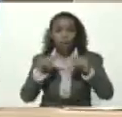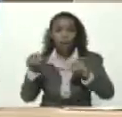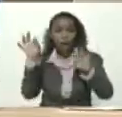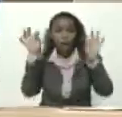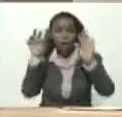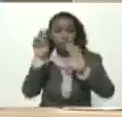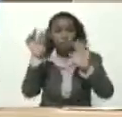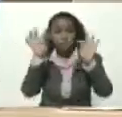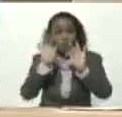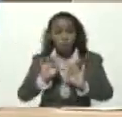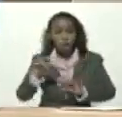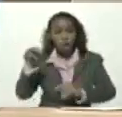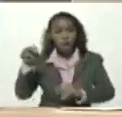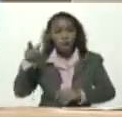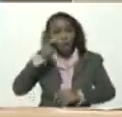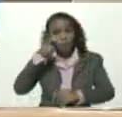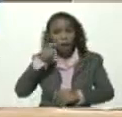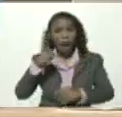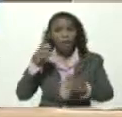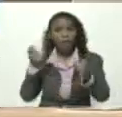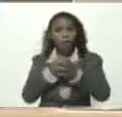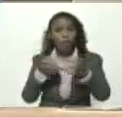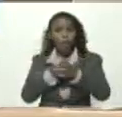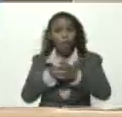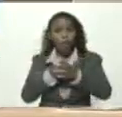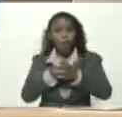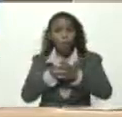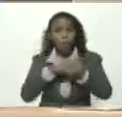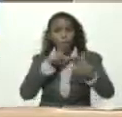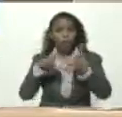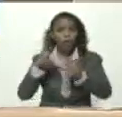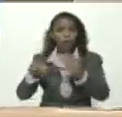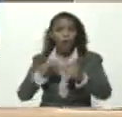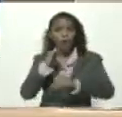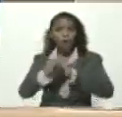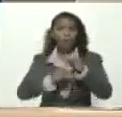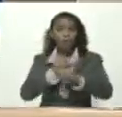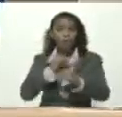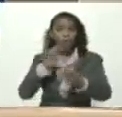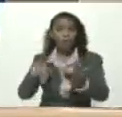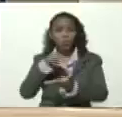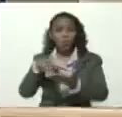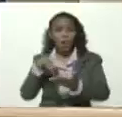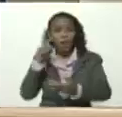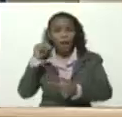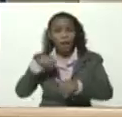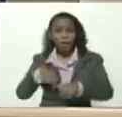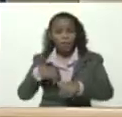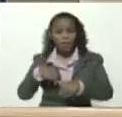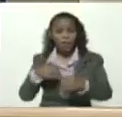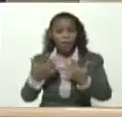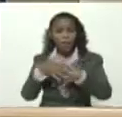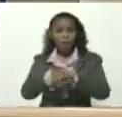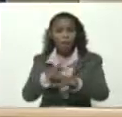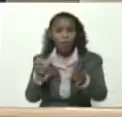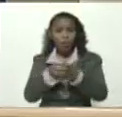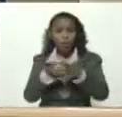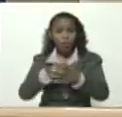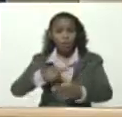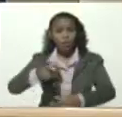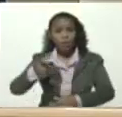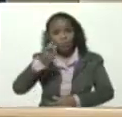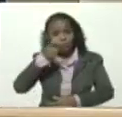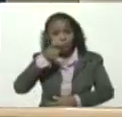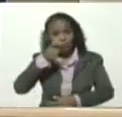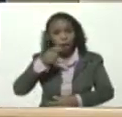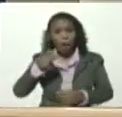El Comité Logístico Nacional está integrado por el cuerpos de seguridad, por el